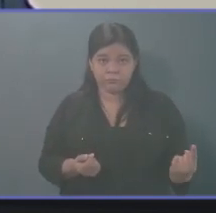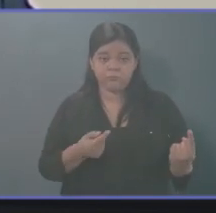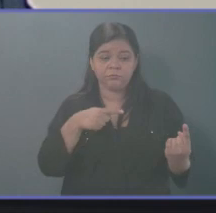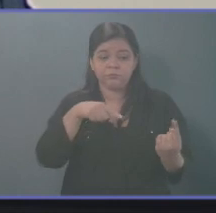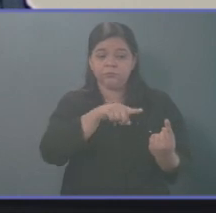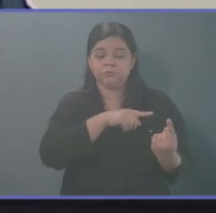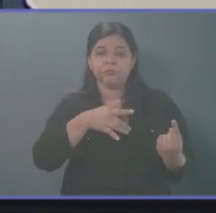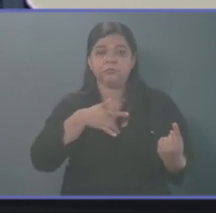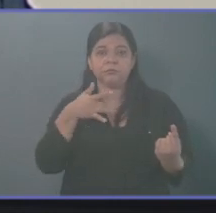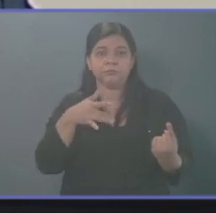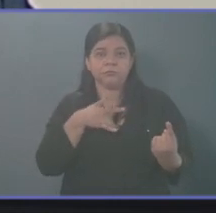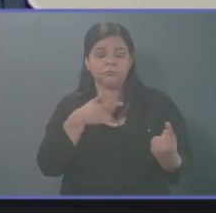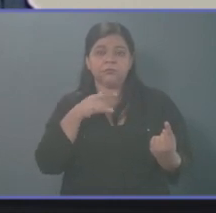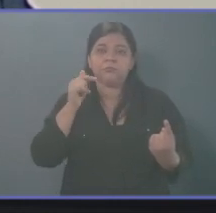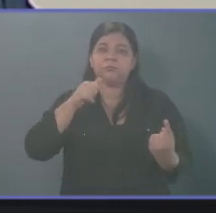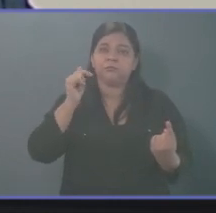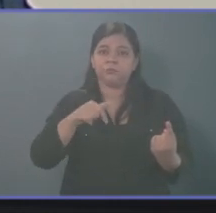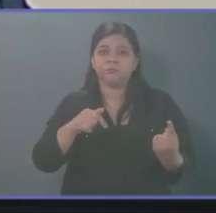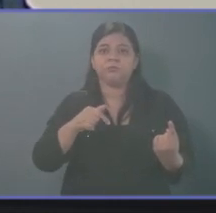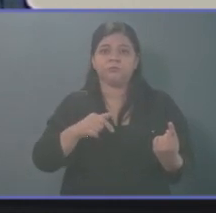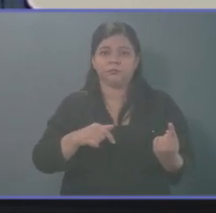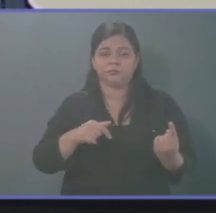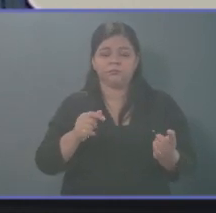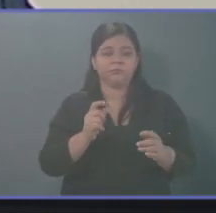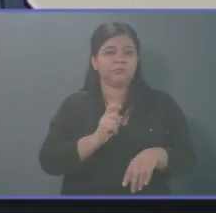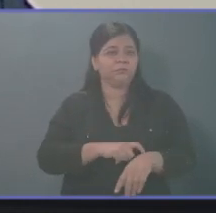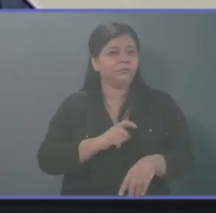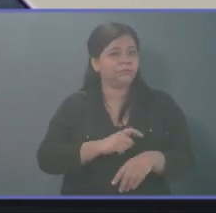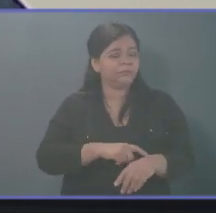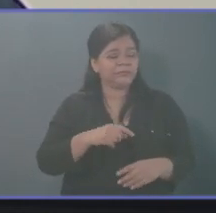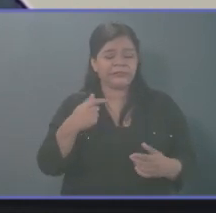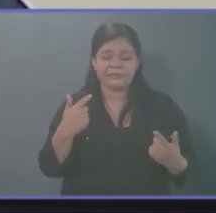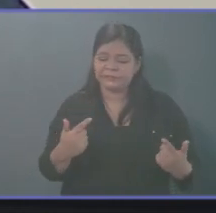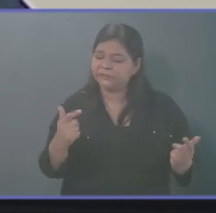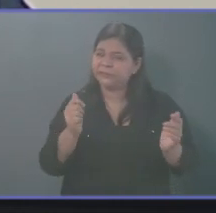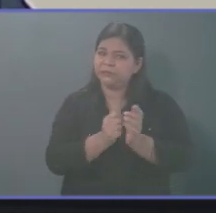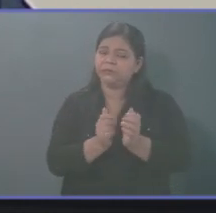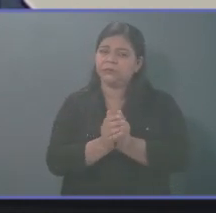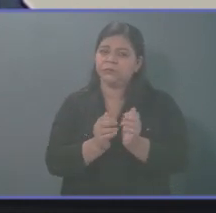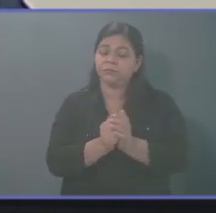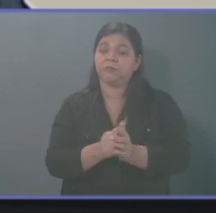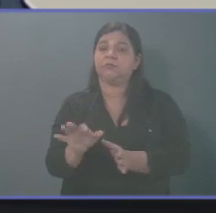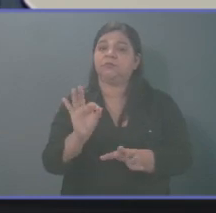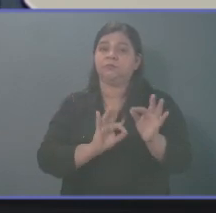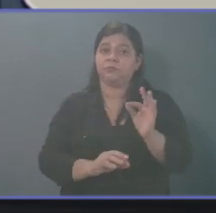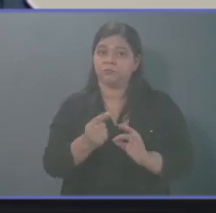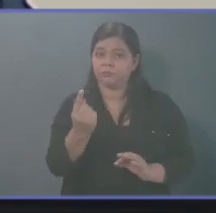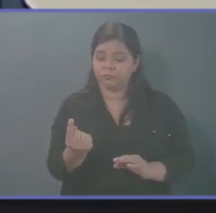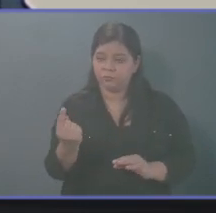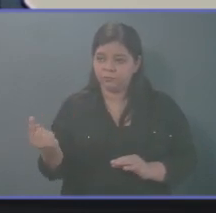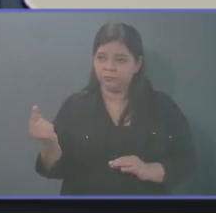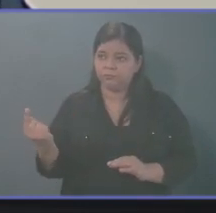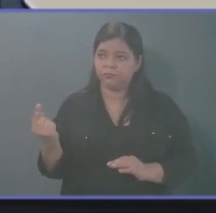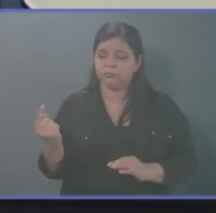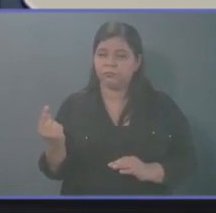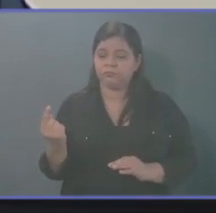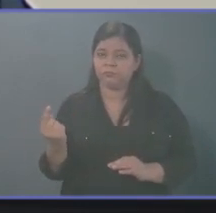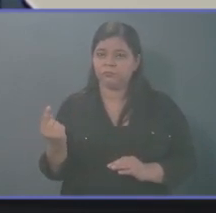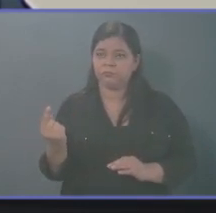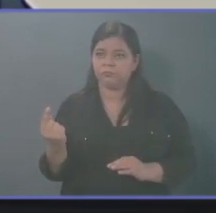está en una situación crítica porque algunos, incluso del sector